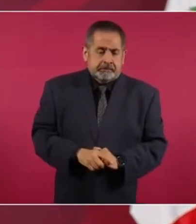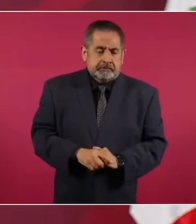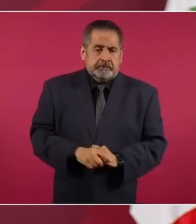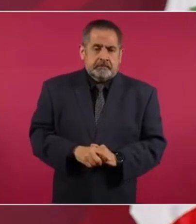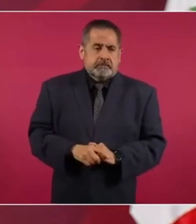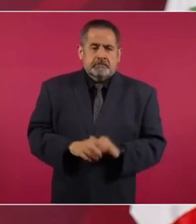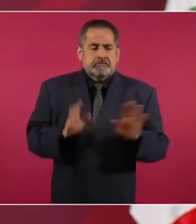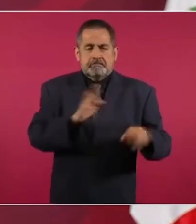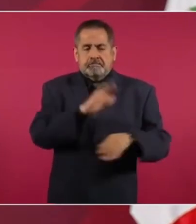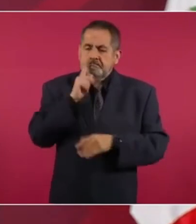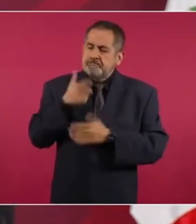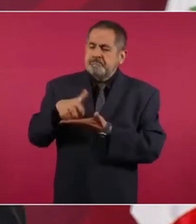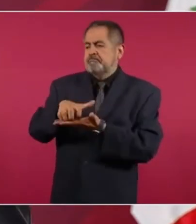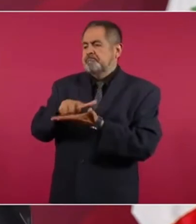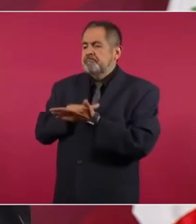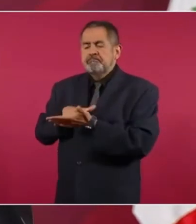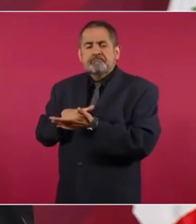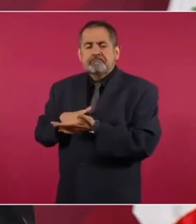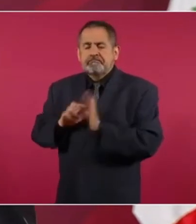nos ahorramos todo eso.